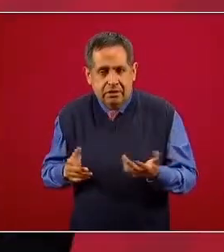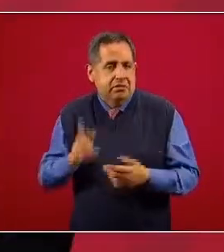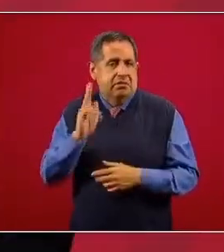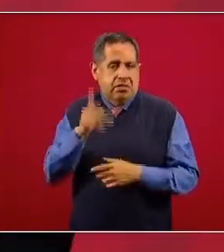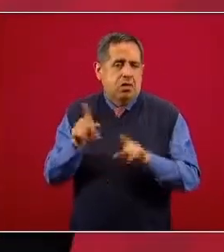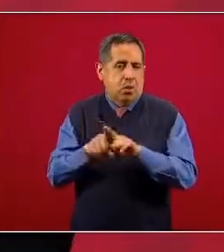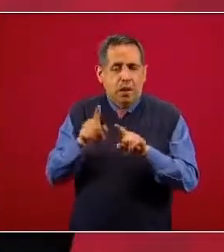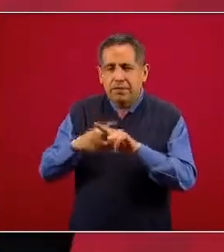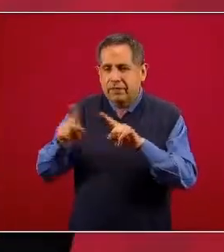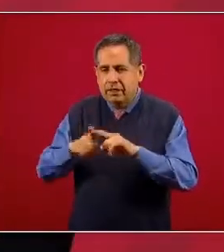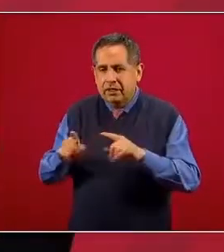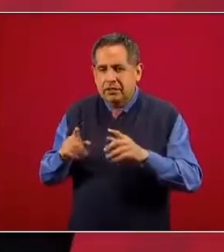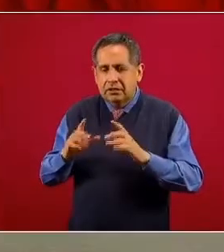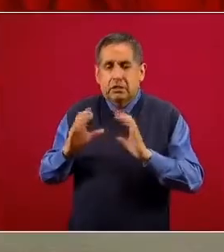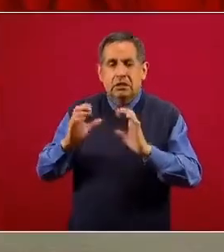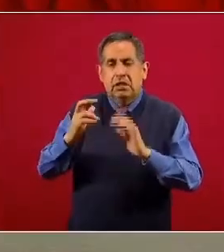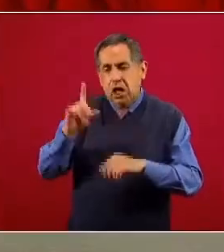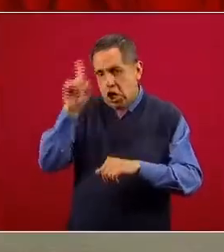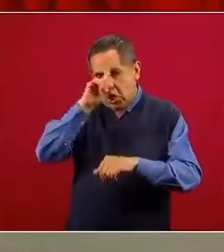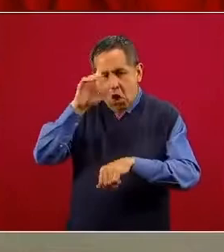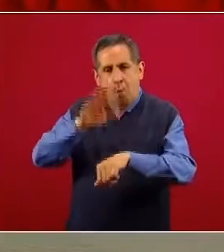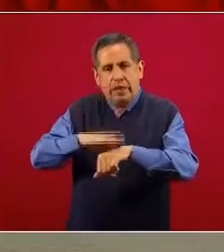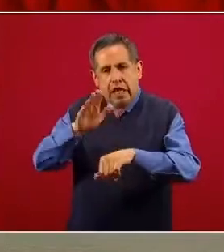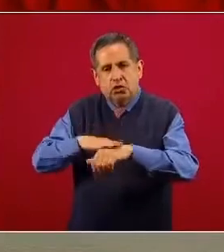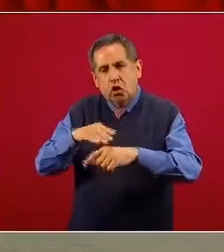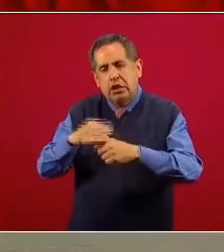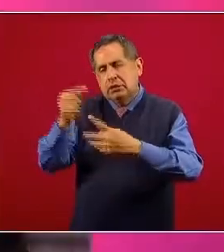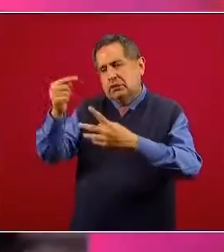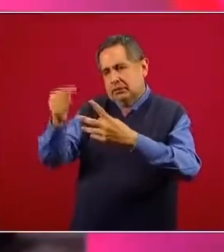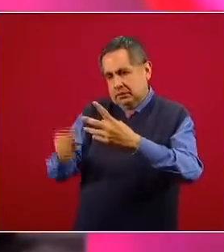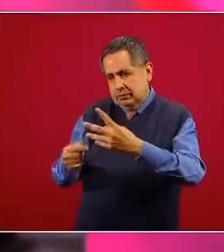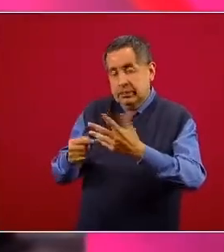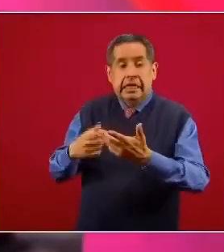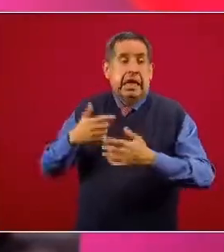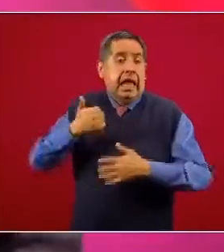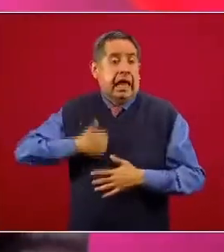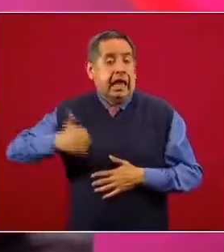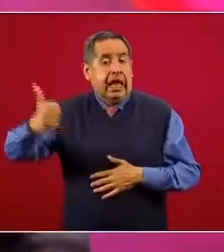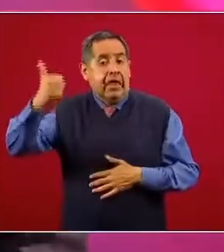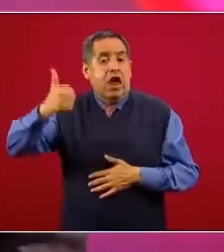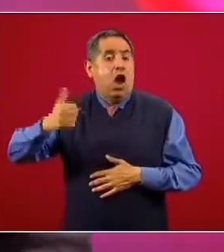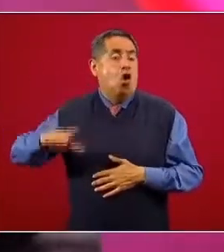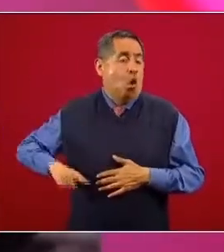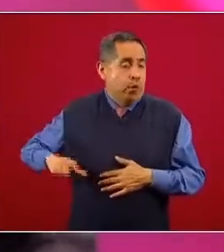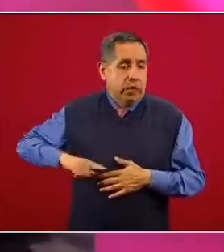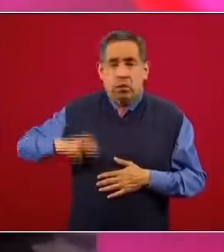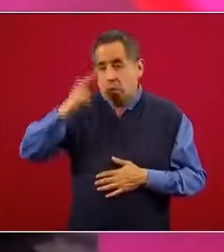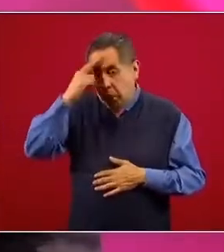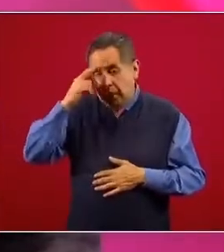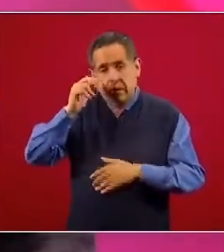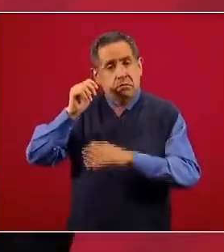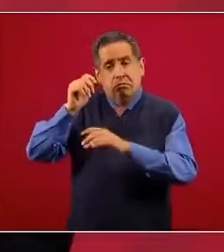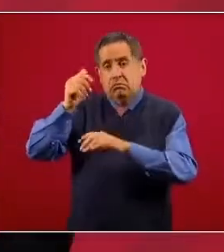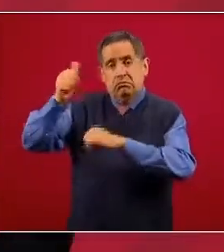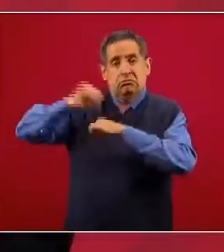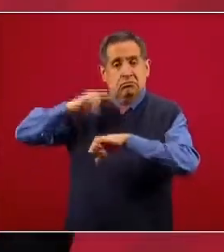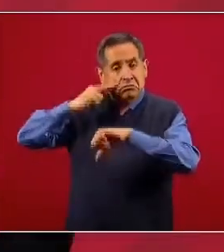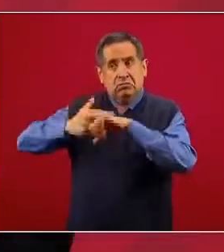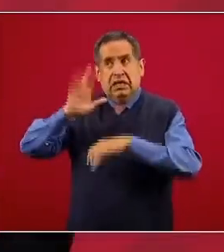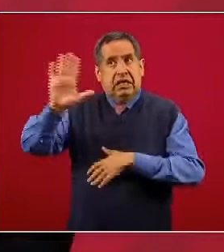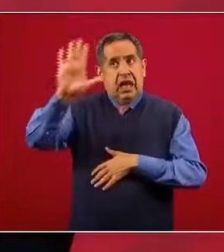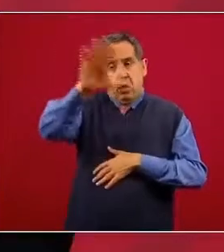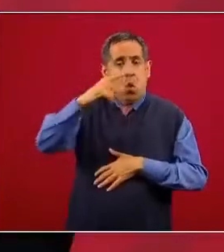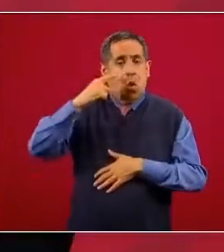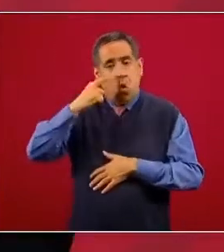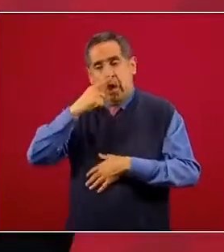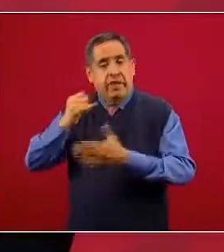resto de actividades, tenemos las recomendaciones genéricas y cada gobierno estatal, no olvidar que son autoridades sanitarias, irá